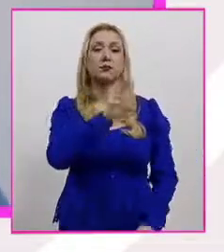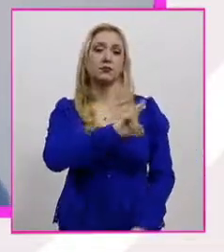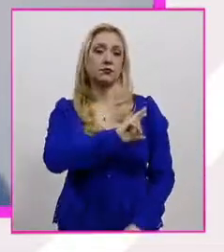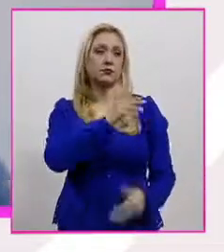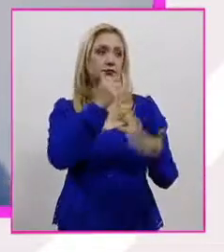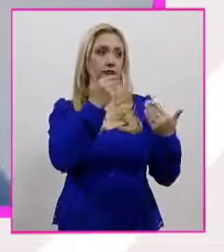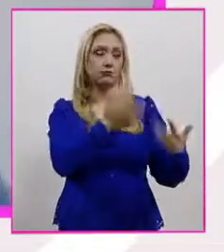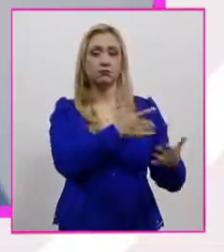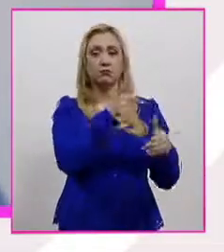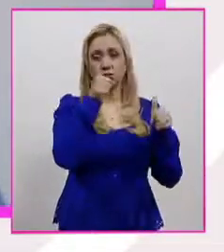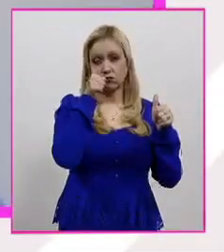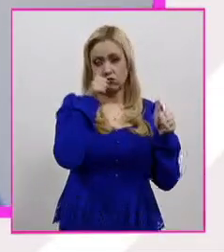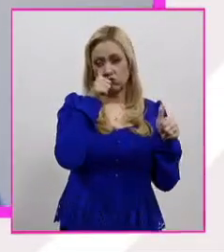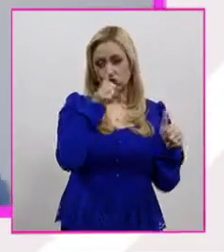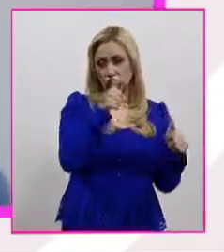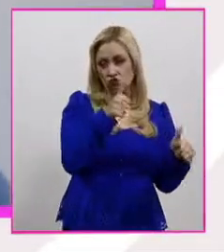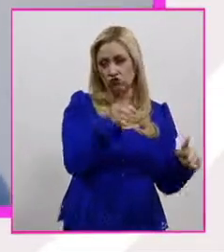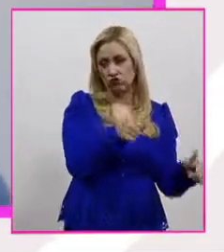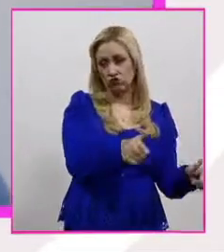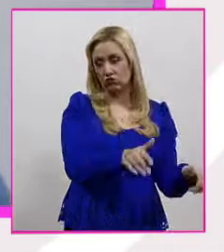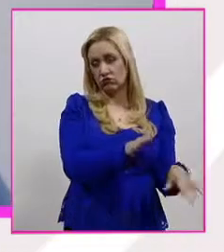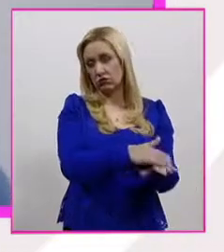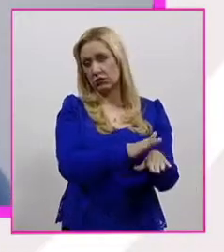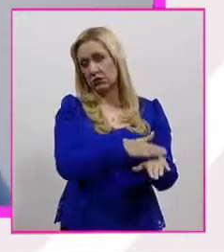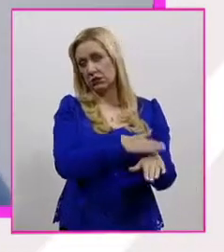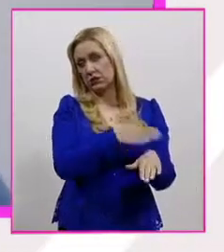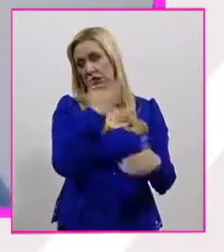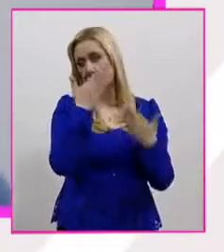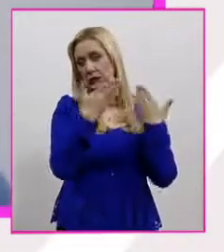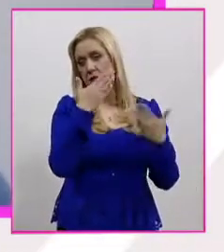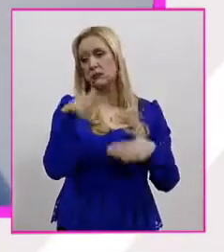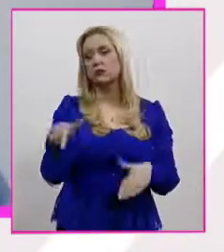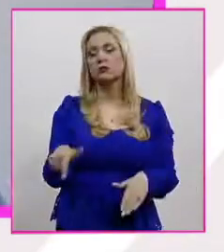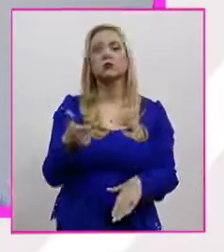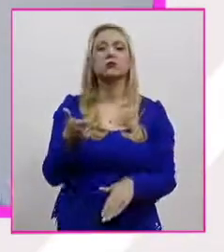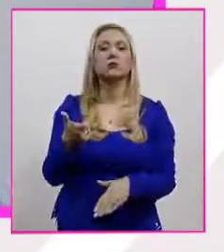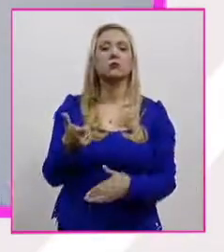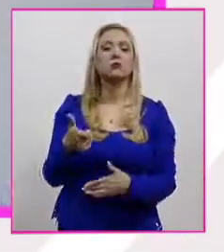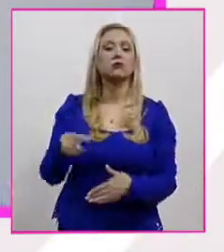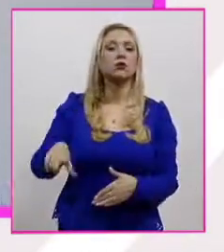como una válvula de escape, reducir el rezago de ciertas zonas que lo requerían.